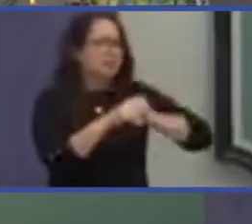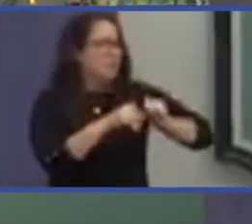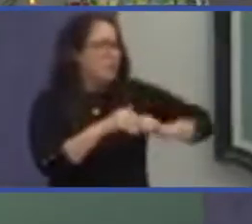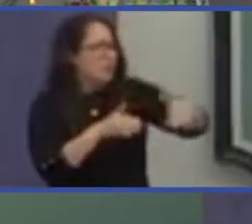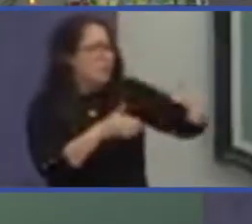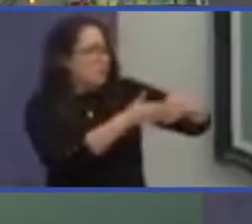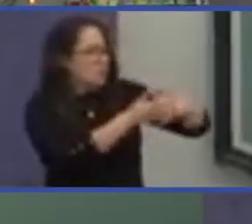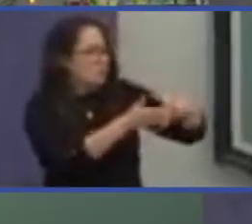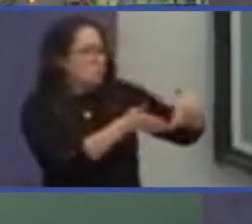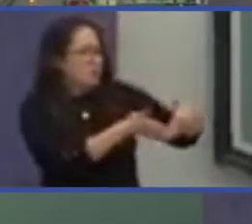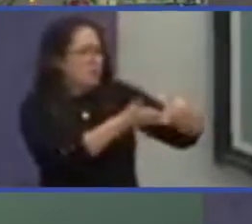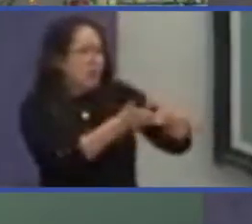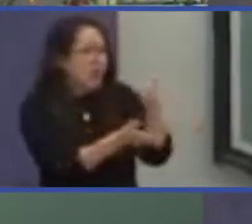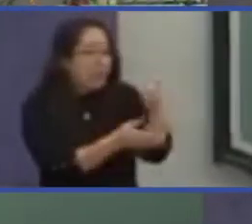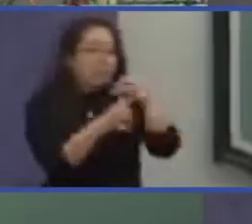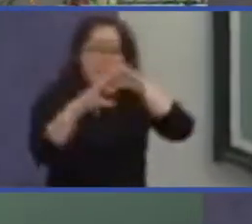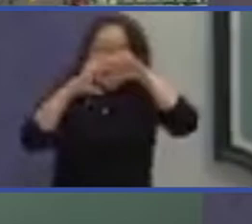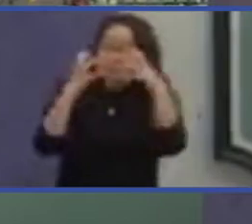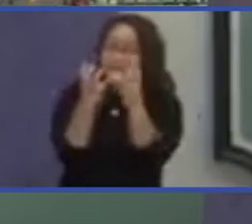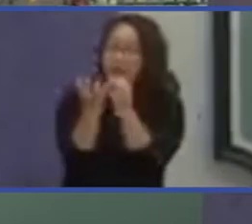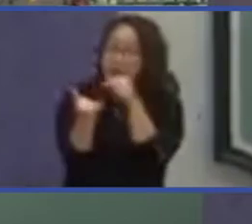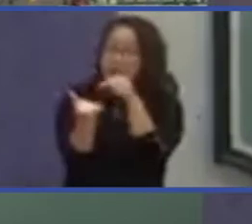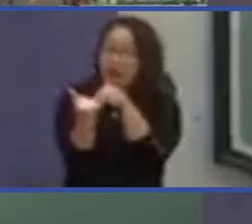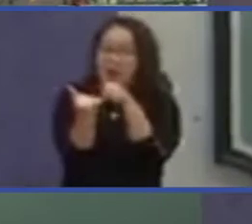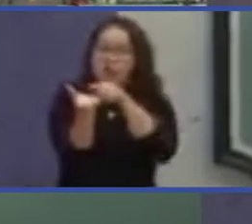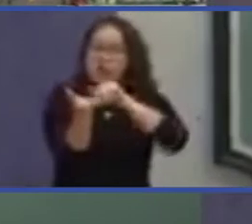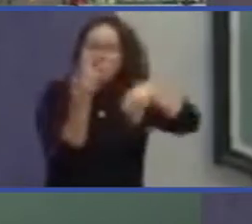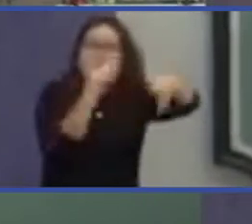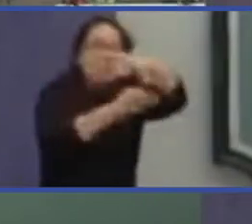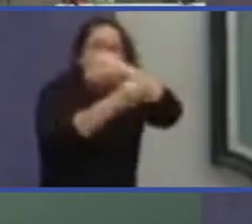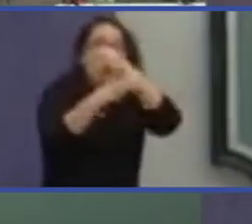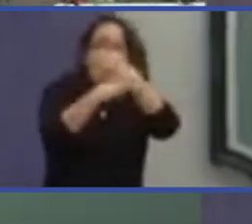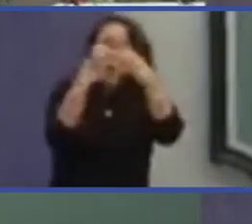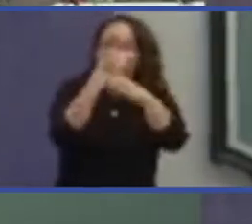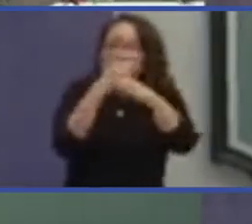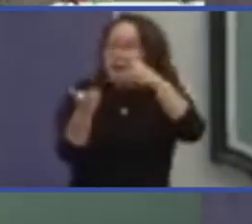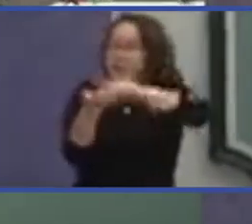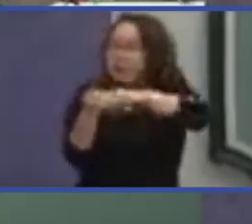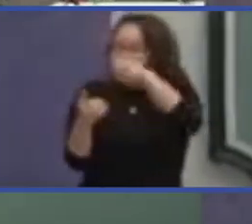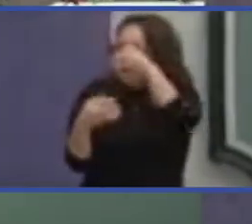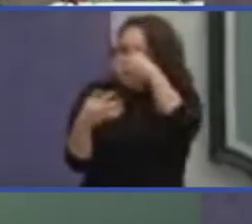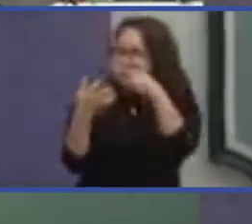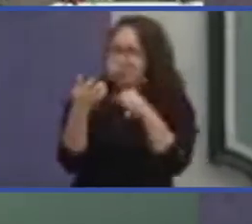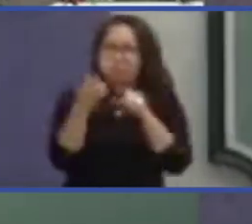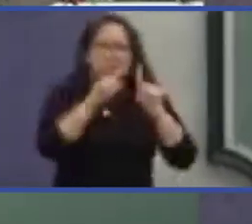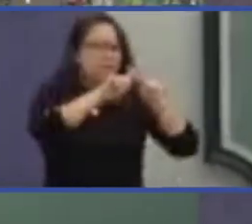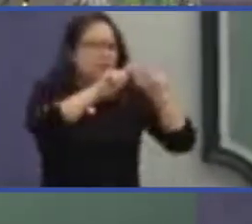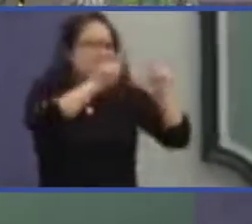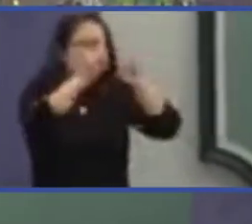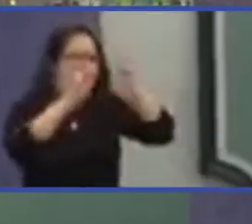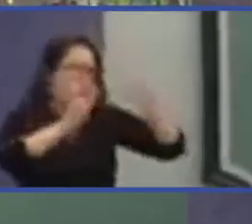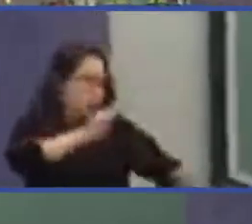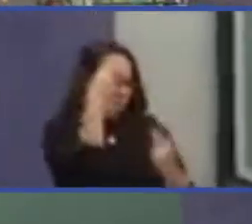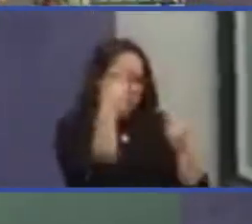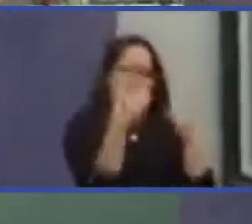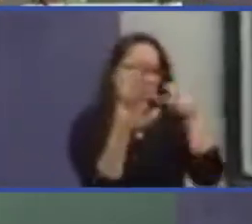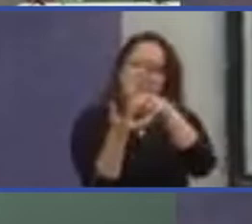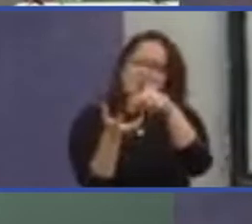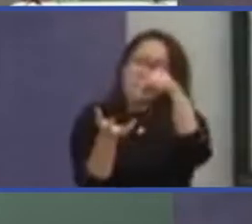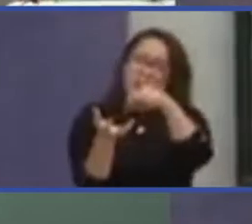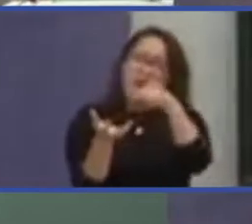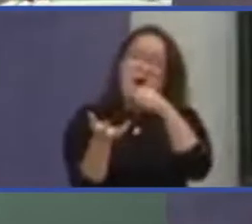está todo lo que jamás pudo existir no solo en nuestro universo sino en el multiverso en cualquiera de los universos hay una